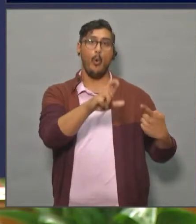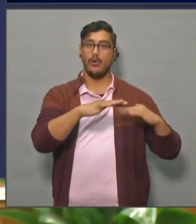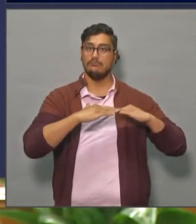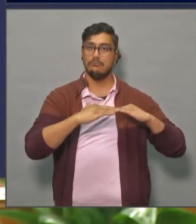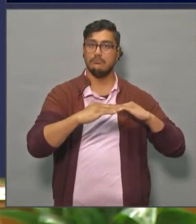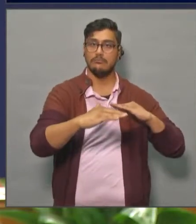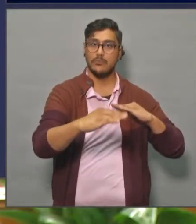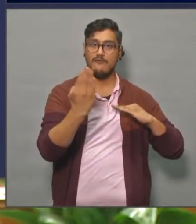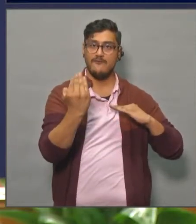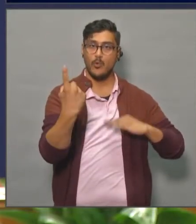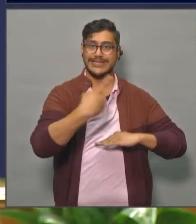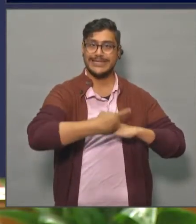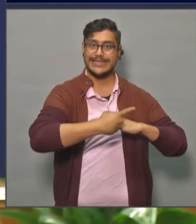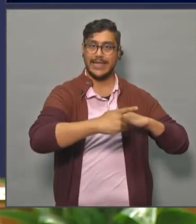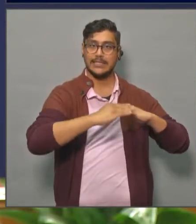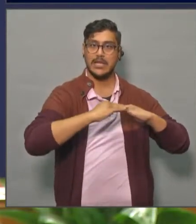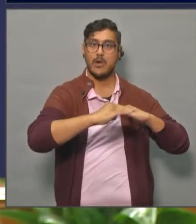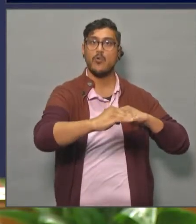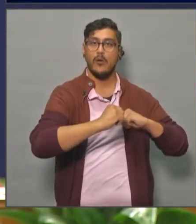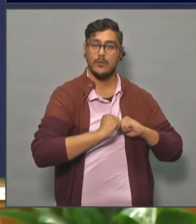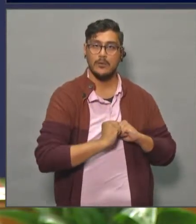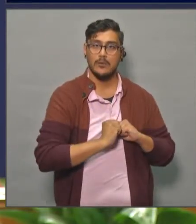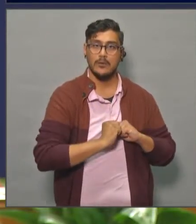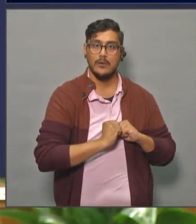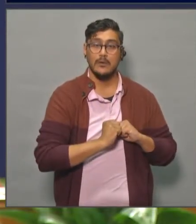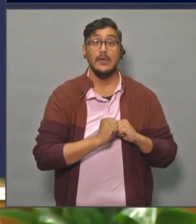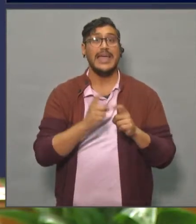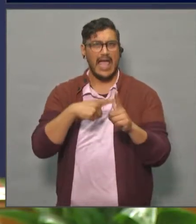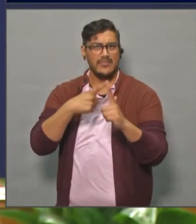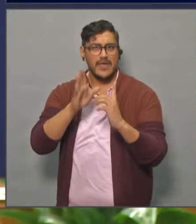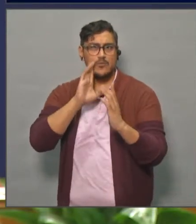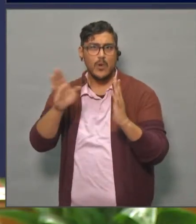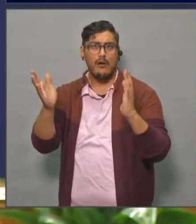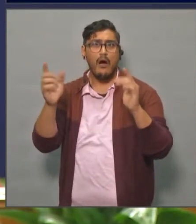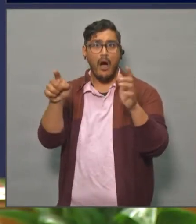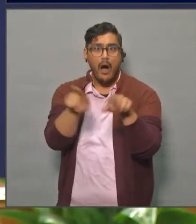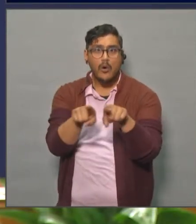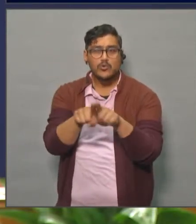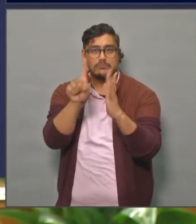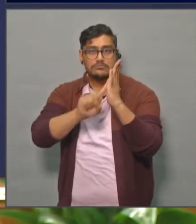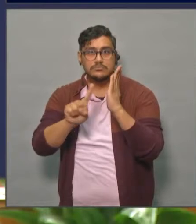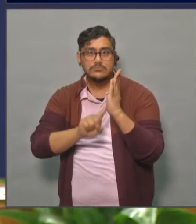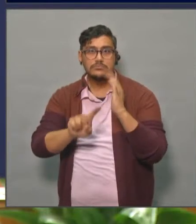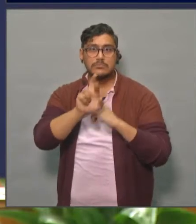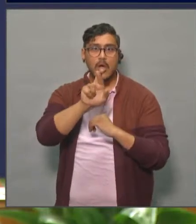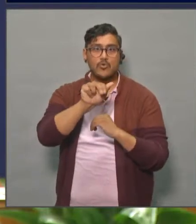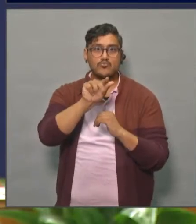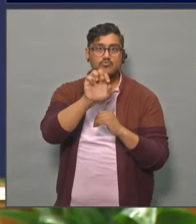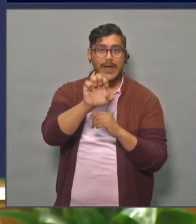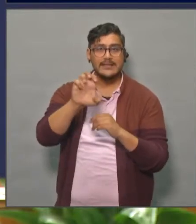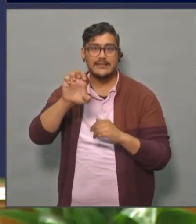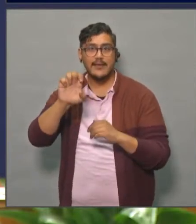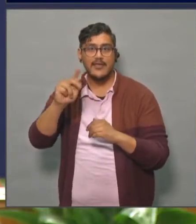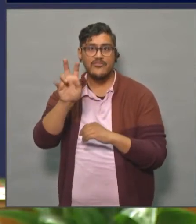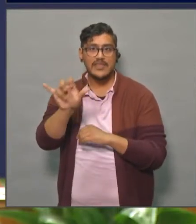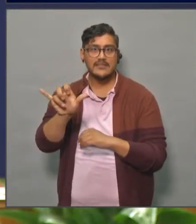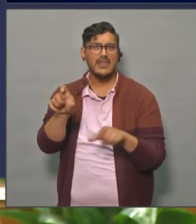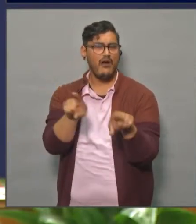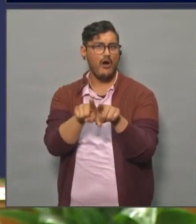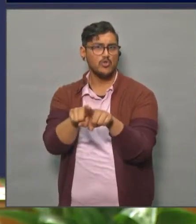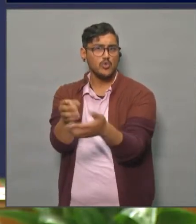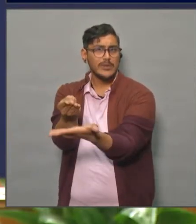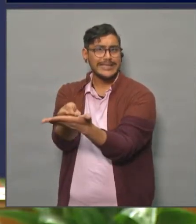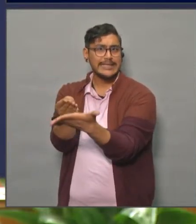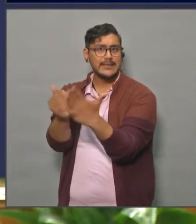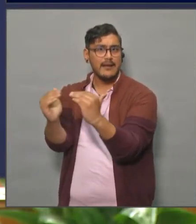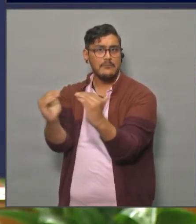Y realizaremos un seguimiento de los fallecimientos por raza, etnicidad y niveles de pobreza de la comunidad para